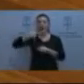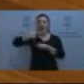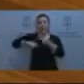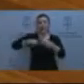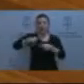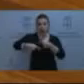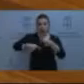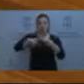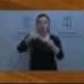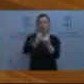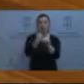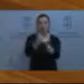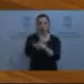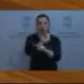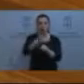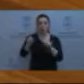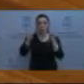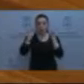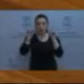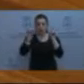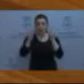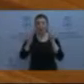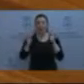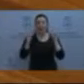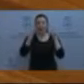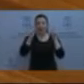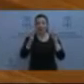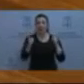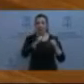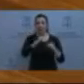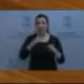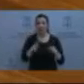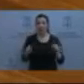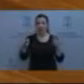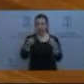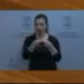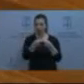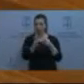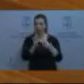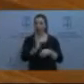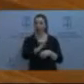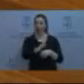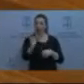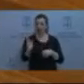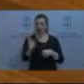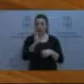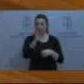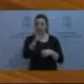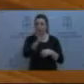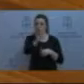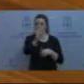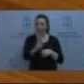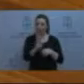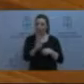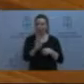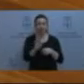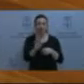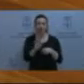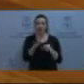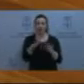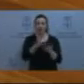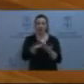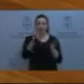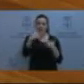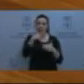los profesores de la enseñanza privada concertada afectados por la, parece que ineludible, reducción